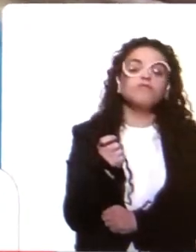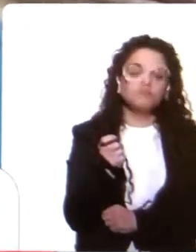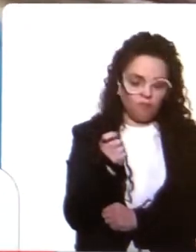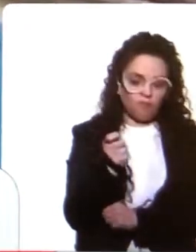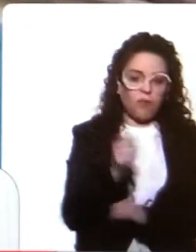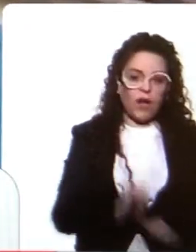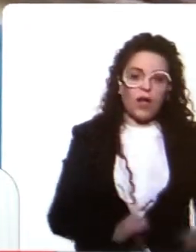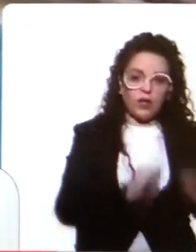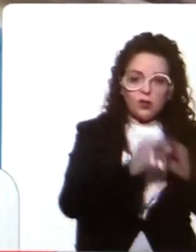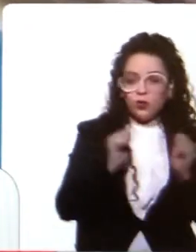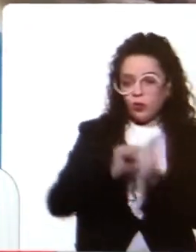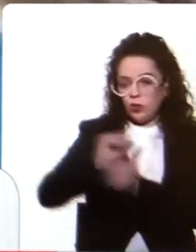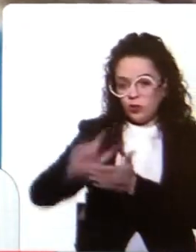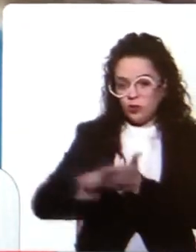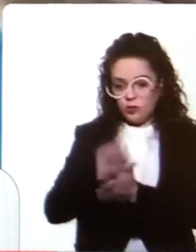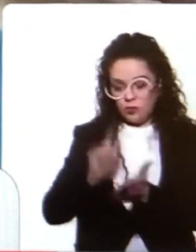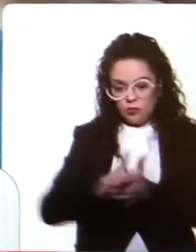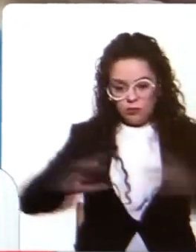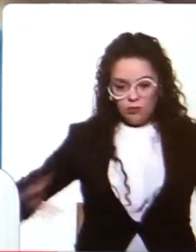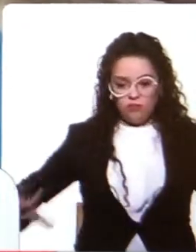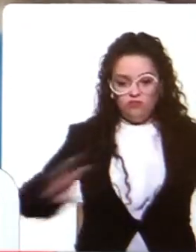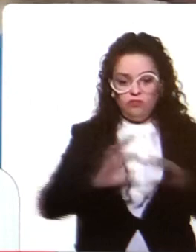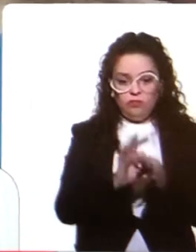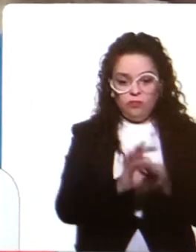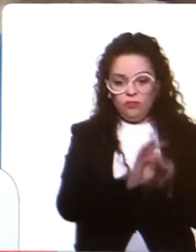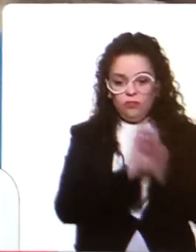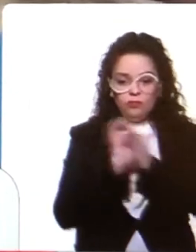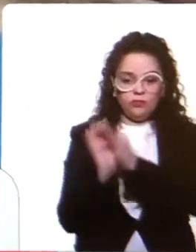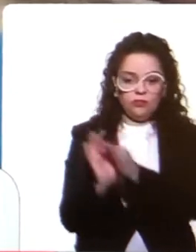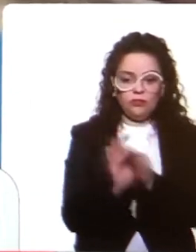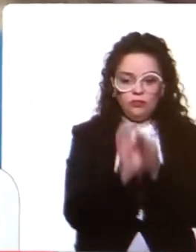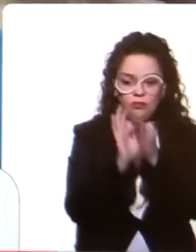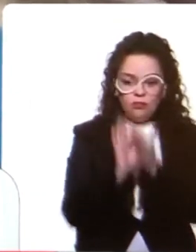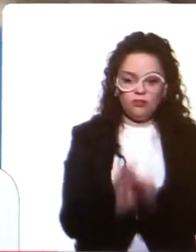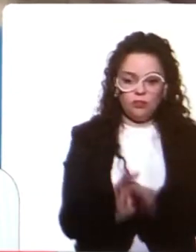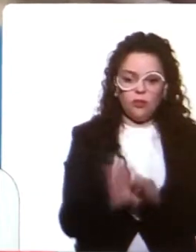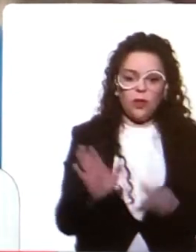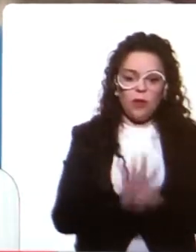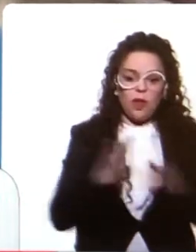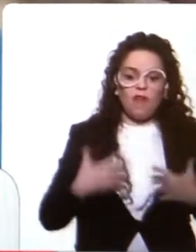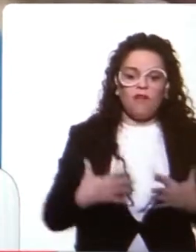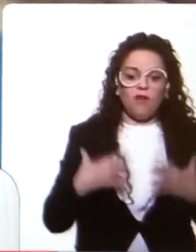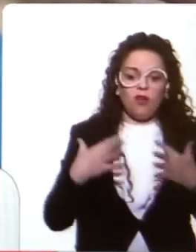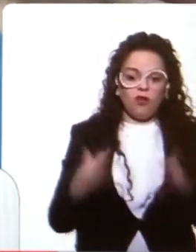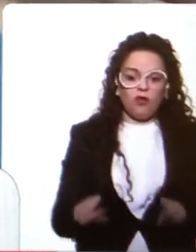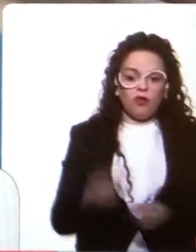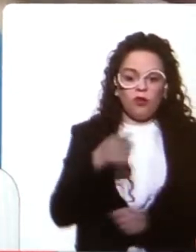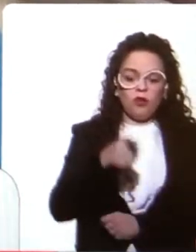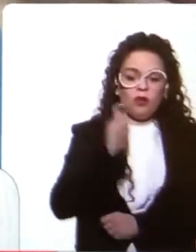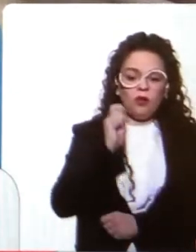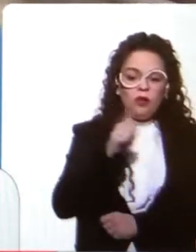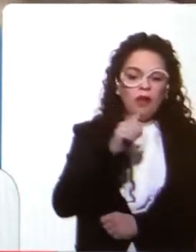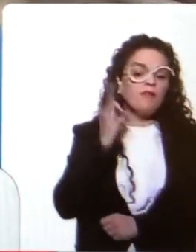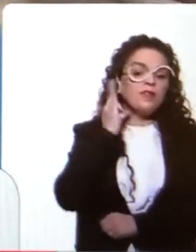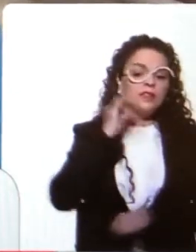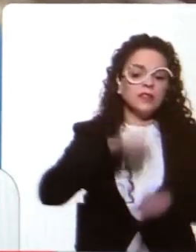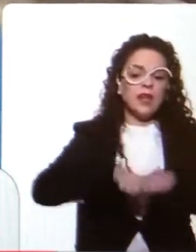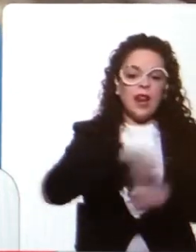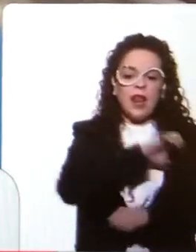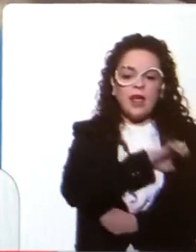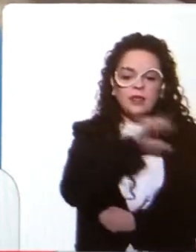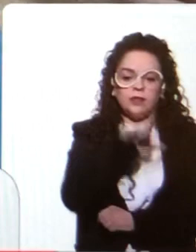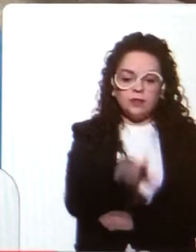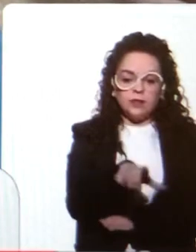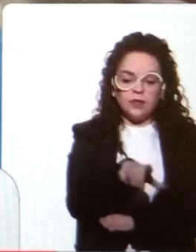custodia ya están detenidos en prisión personas que están ligadas directamente con la desaparición